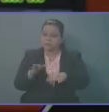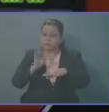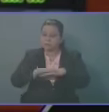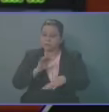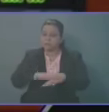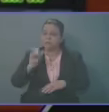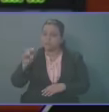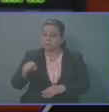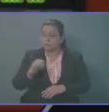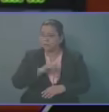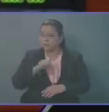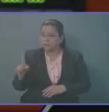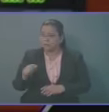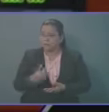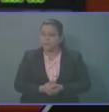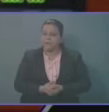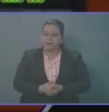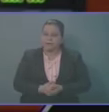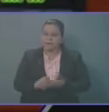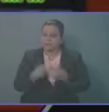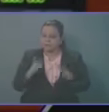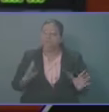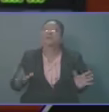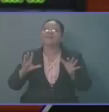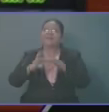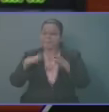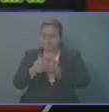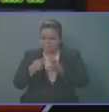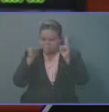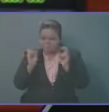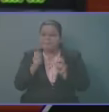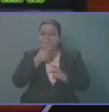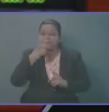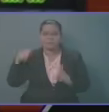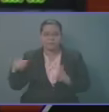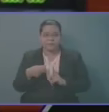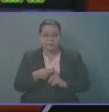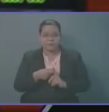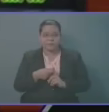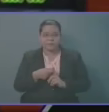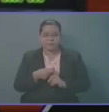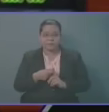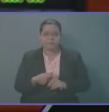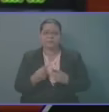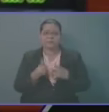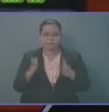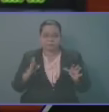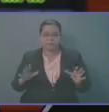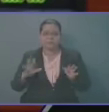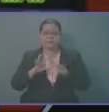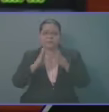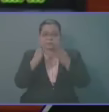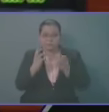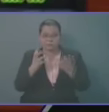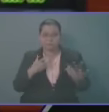convoca o no la, la comisión ad hoc para ver el tema de pensiones. Solo le recuerdo que tengo una iniciativa